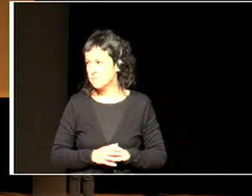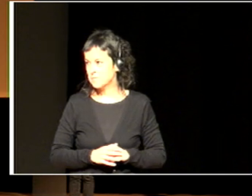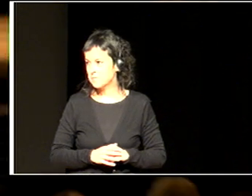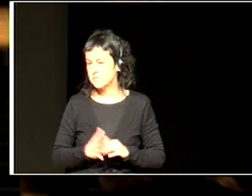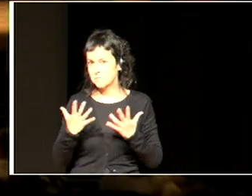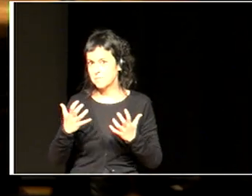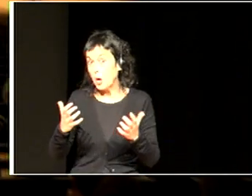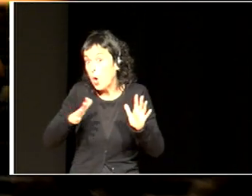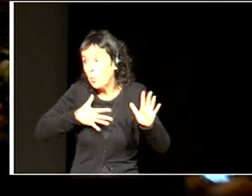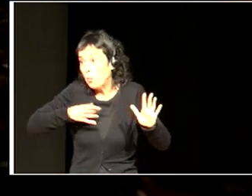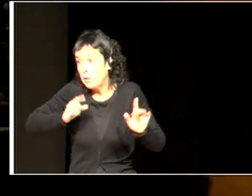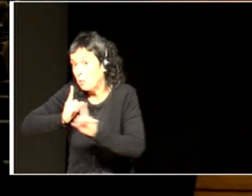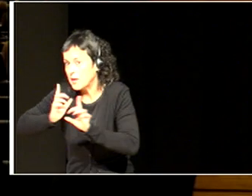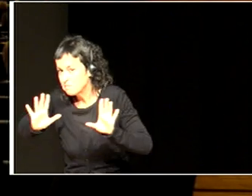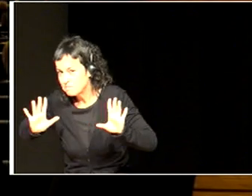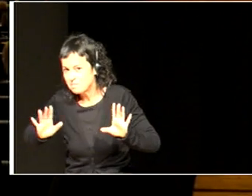o sí